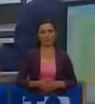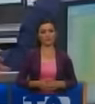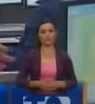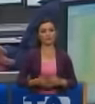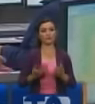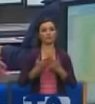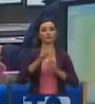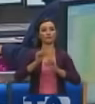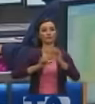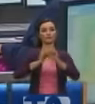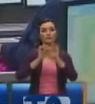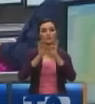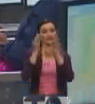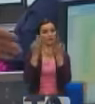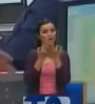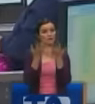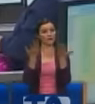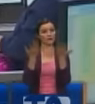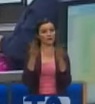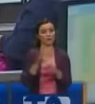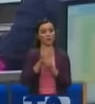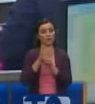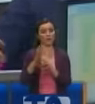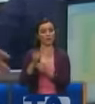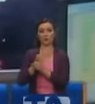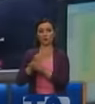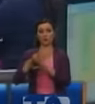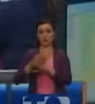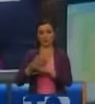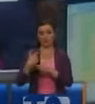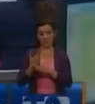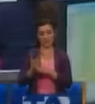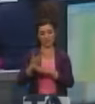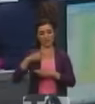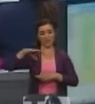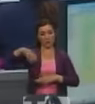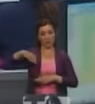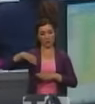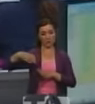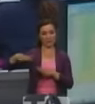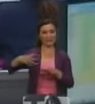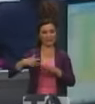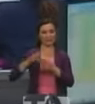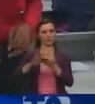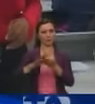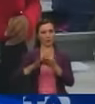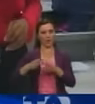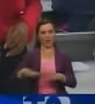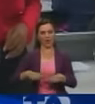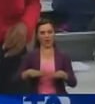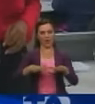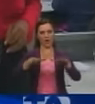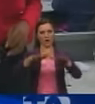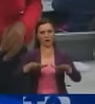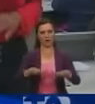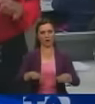De a poco las familias van tratando de recuperar luego de que las aguas van tomando su cauce. Nosotros